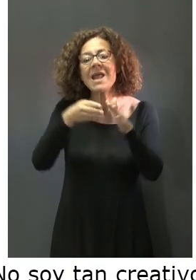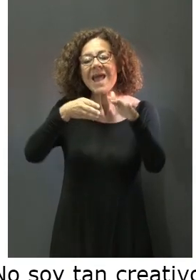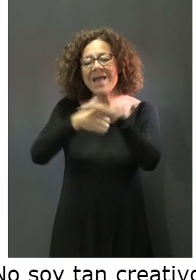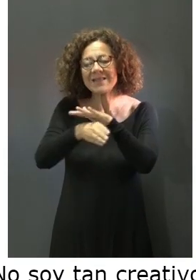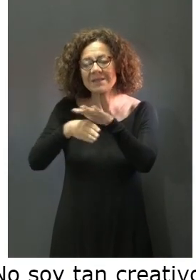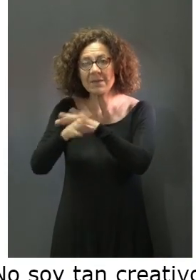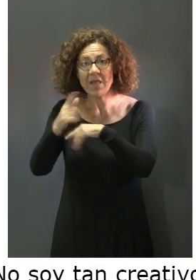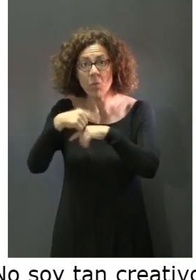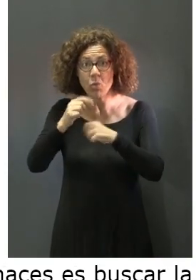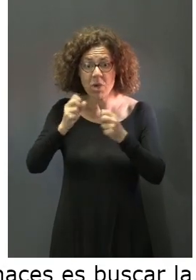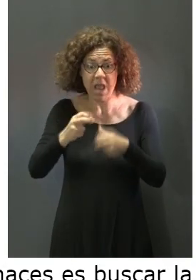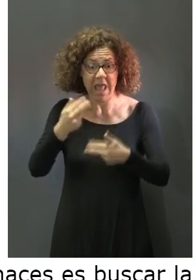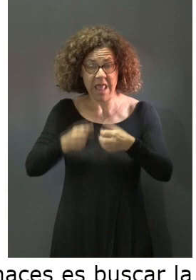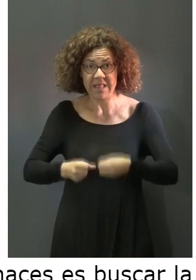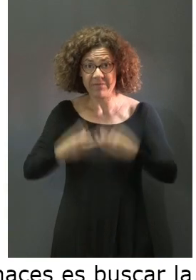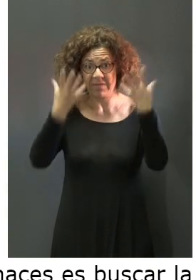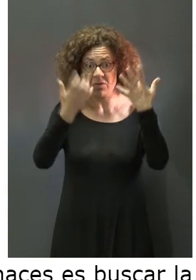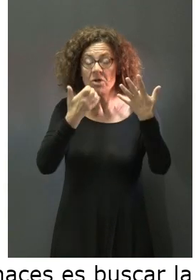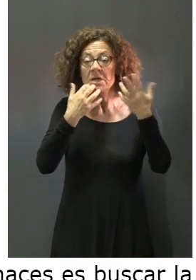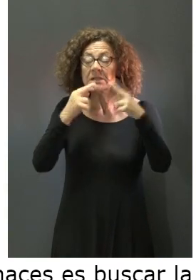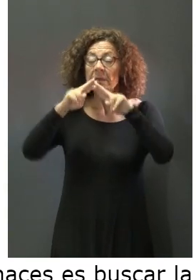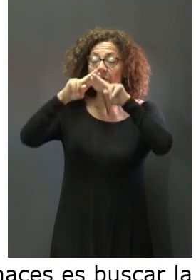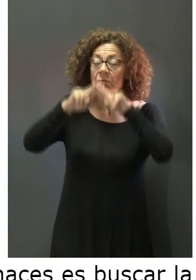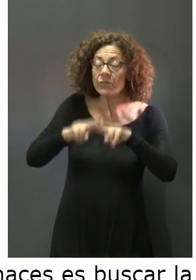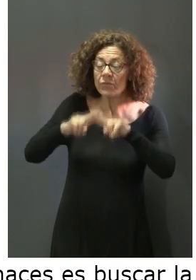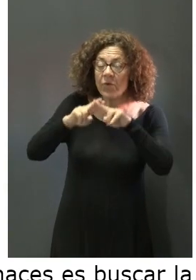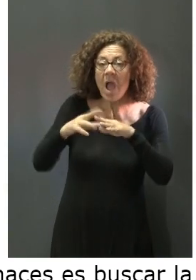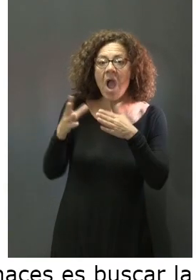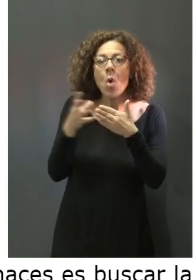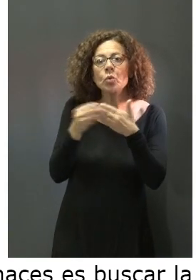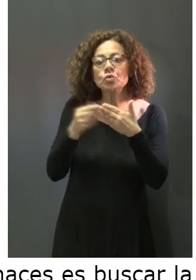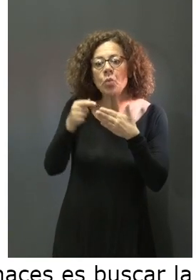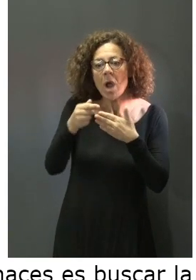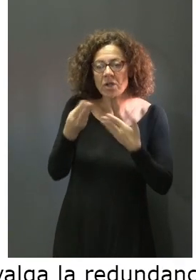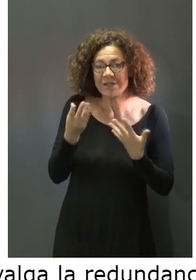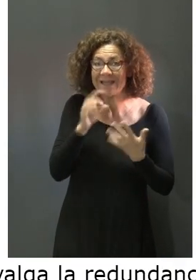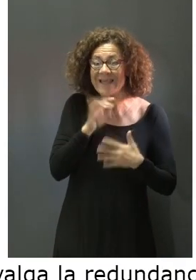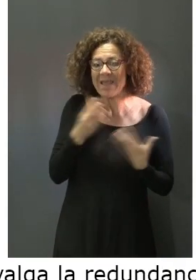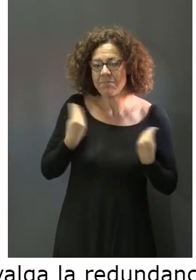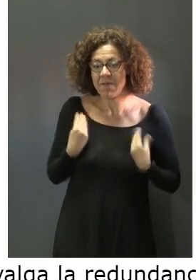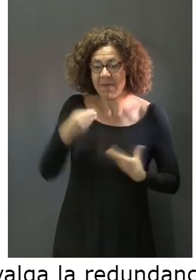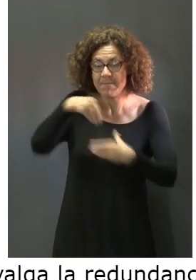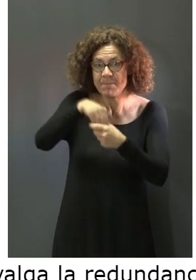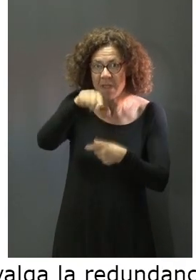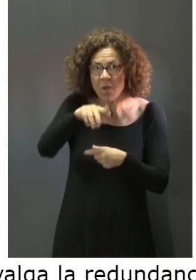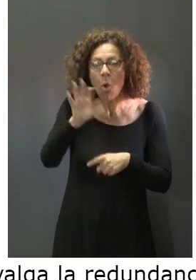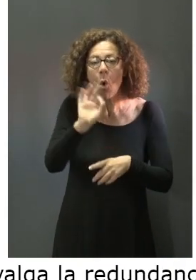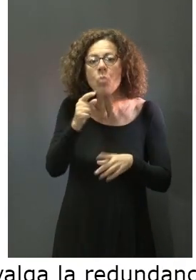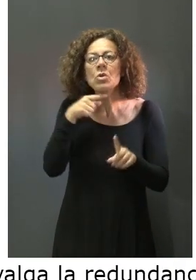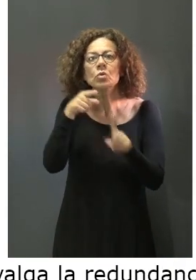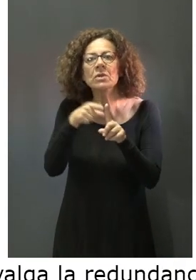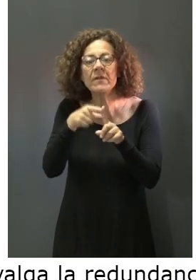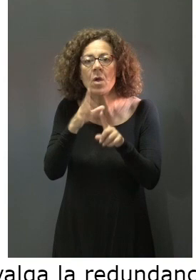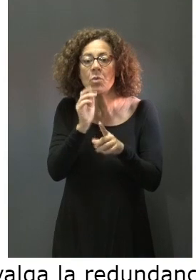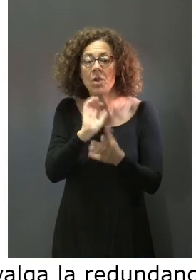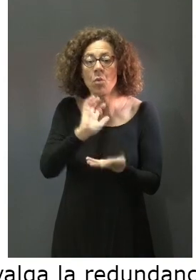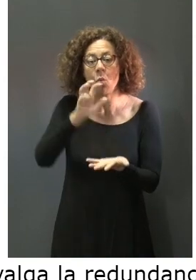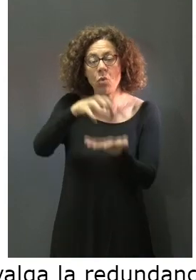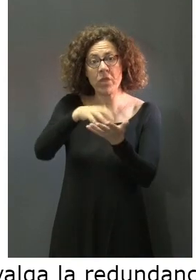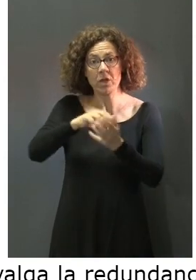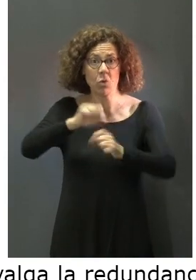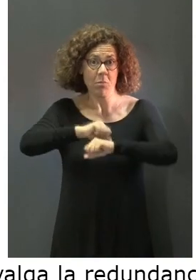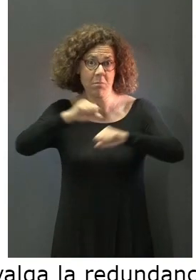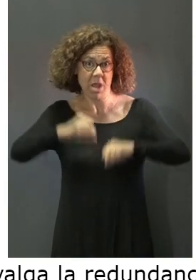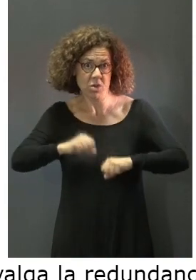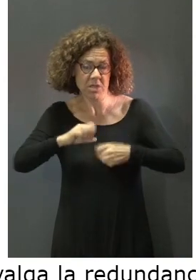edificio, si no analizas los usuarios de ese edificio para el uso, porque estamos hablando de que un centro de mayores no es lo